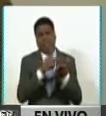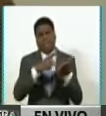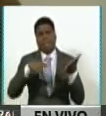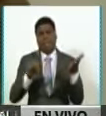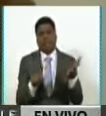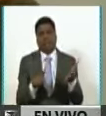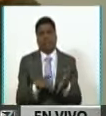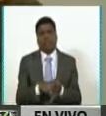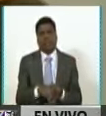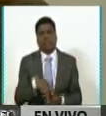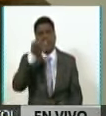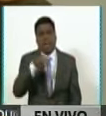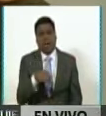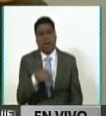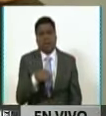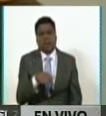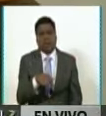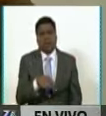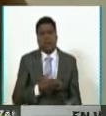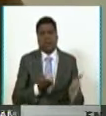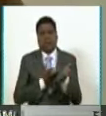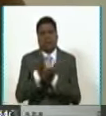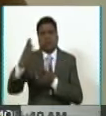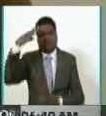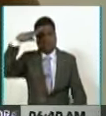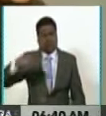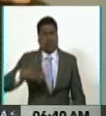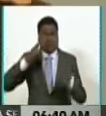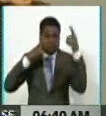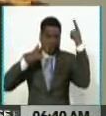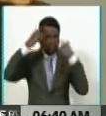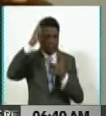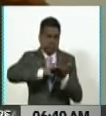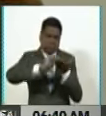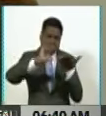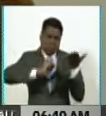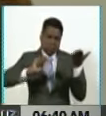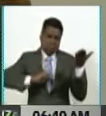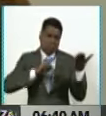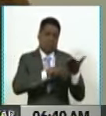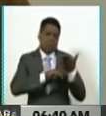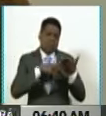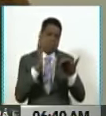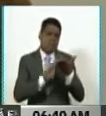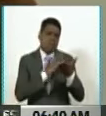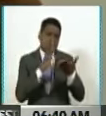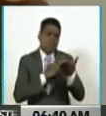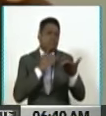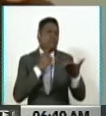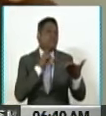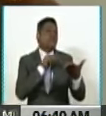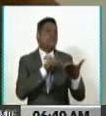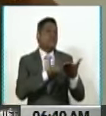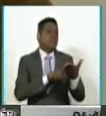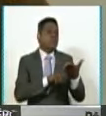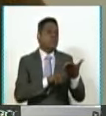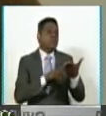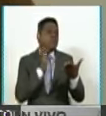que nuestro comandante supremo eterno Hugo Chávez plasmó en su libro azul, donde su primera